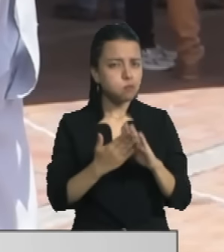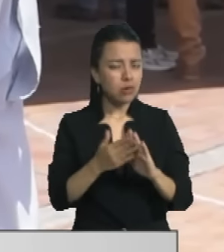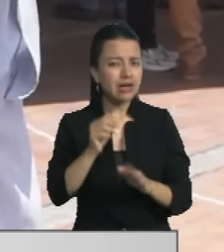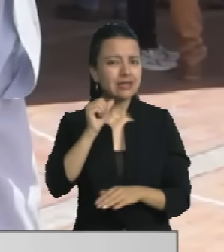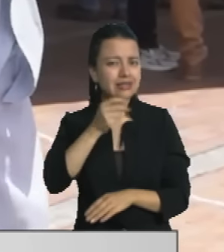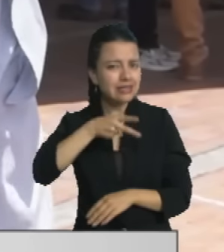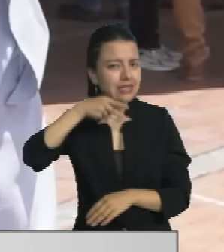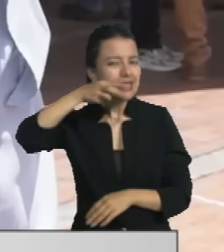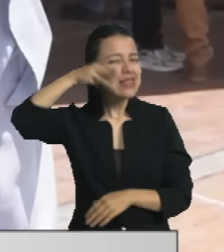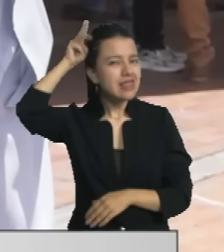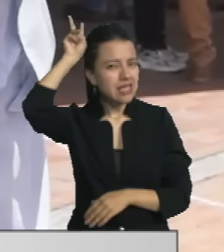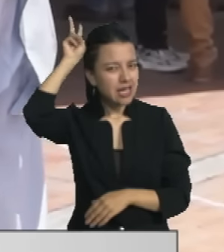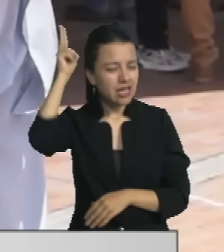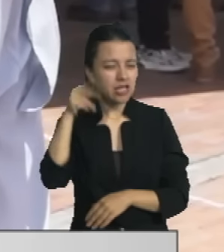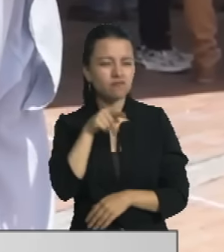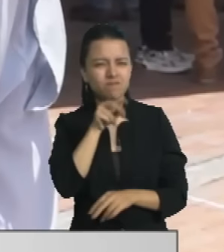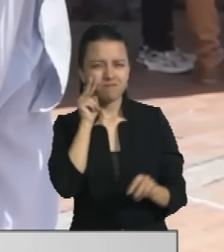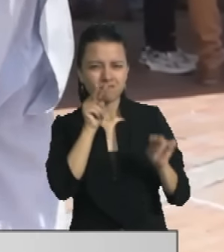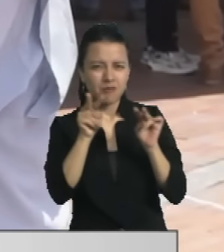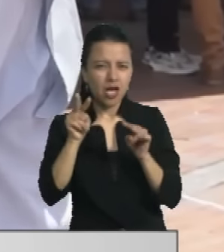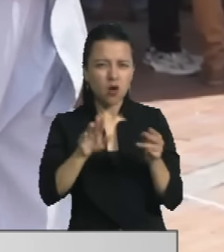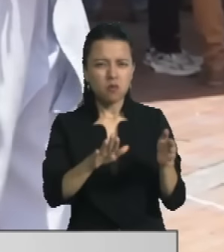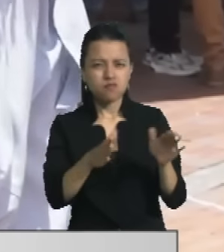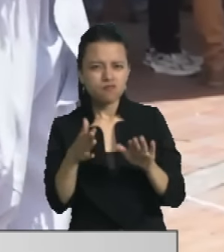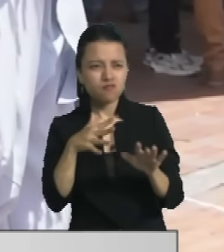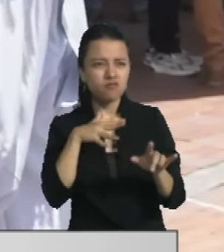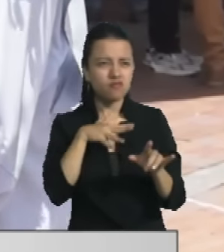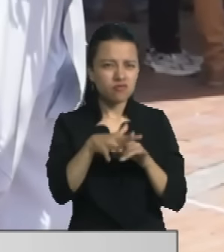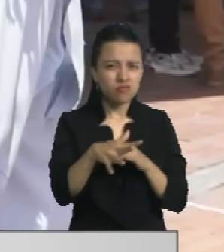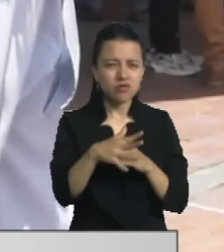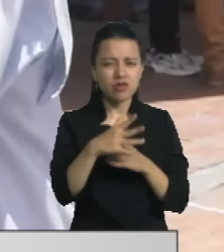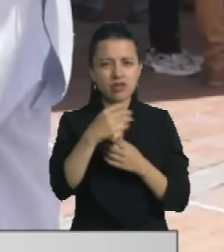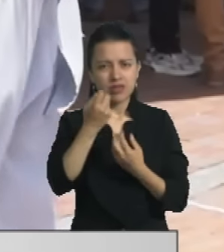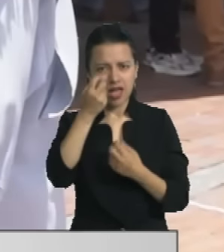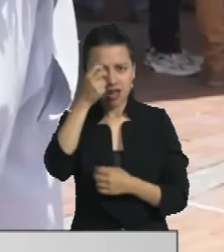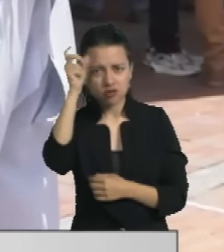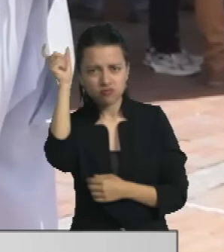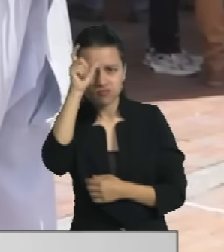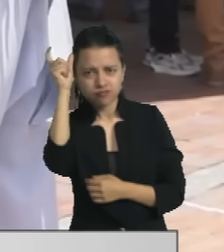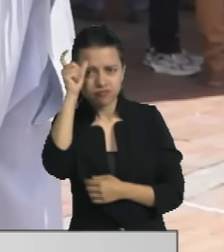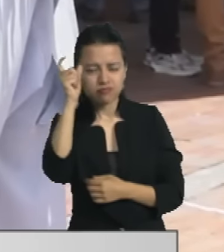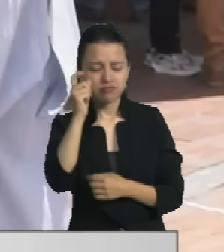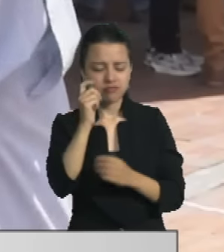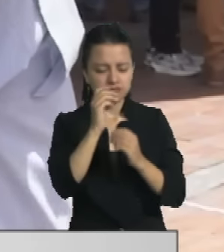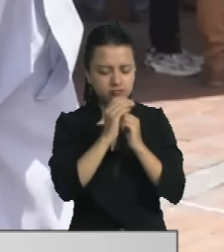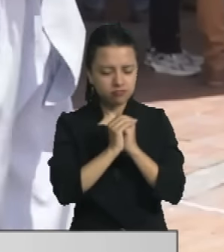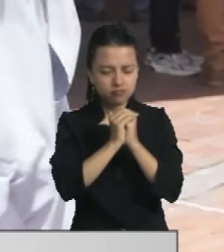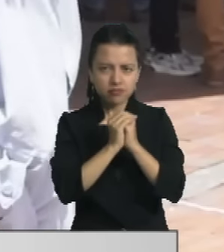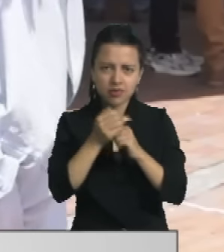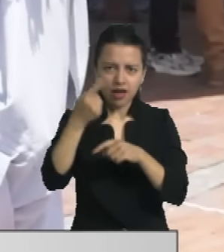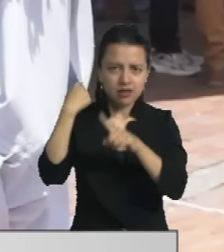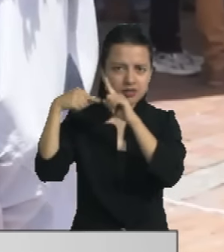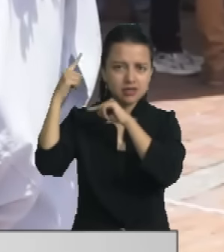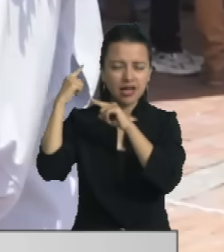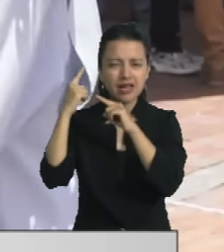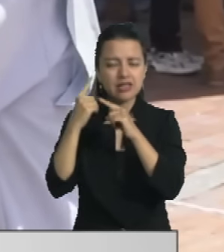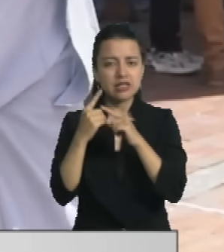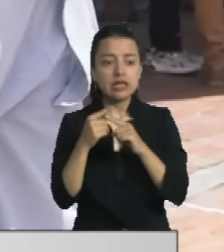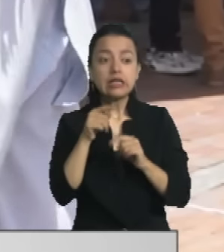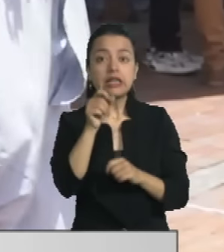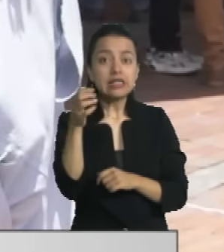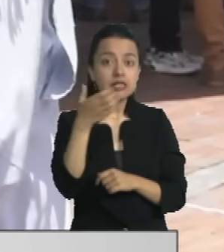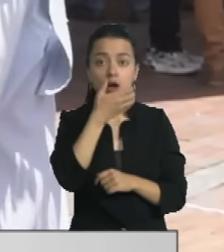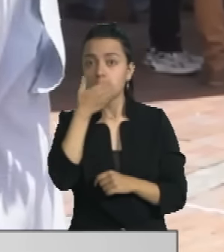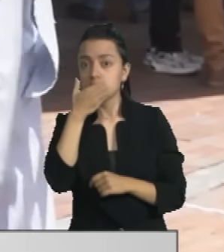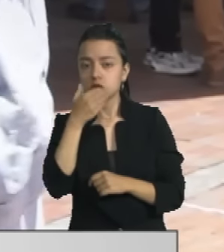especialmente el asesinato de los guardias indígenas de los sabedores ancestrales y también por supuesto del reclutamiento de menores